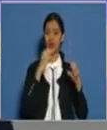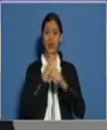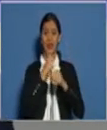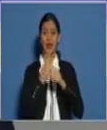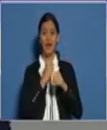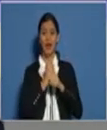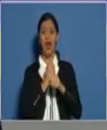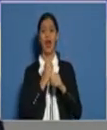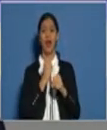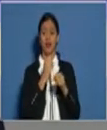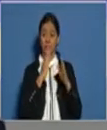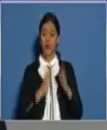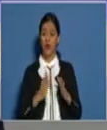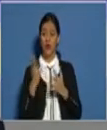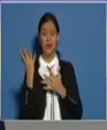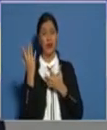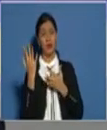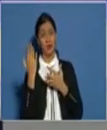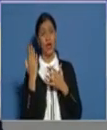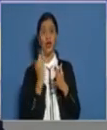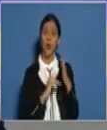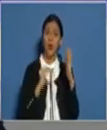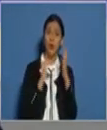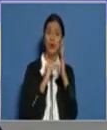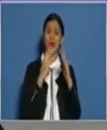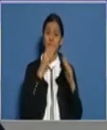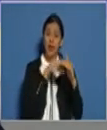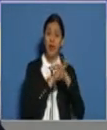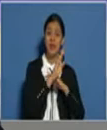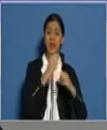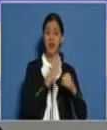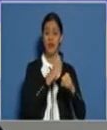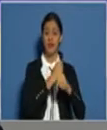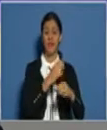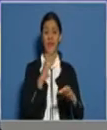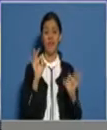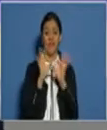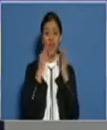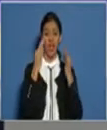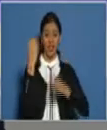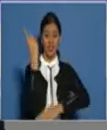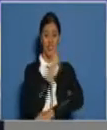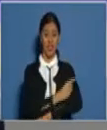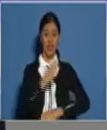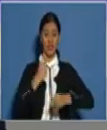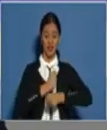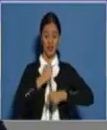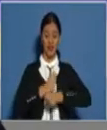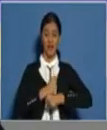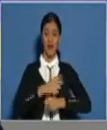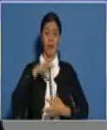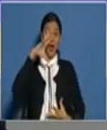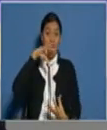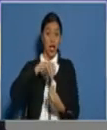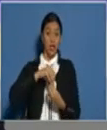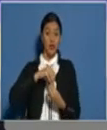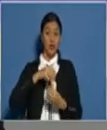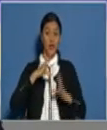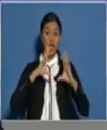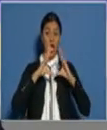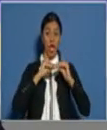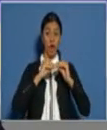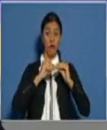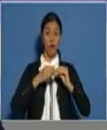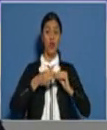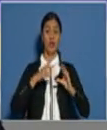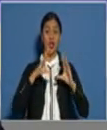ese retorno a la normalidad también. Feliz Día del Trabajador. Vamos a ver de inmediato el resumen de la conferencia de la noche de